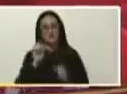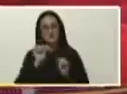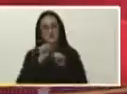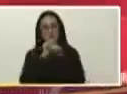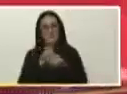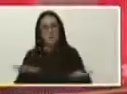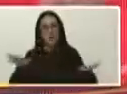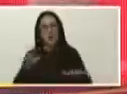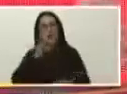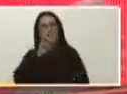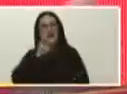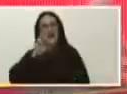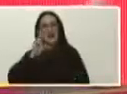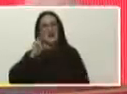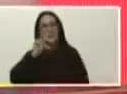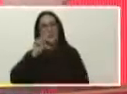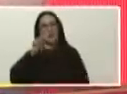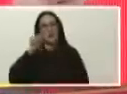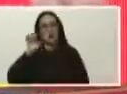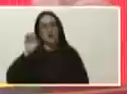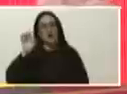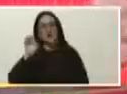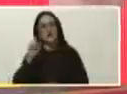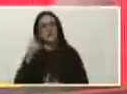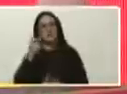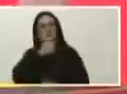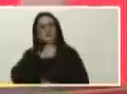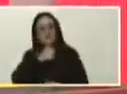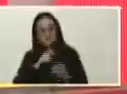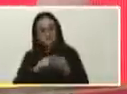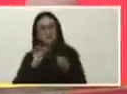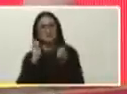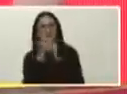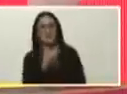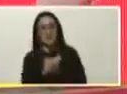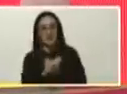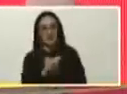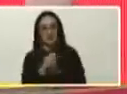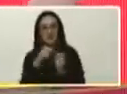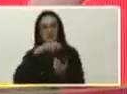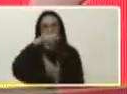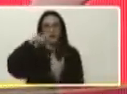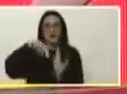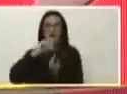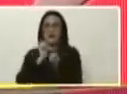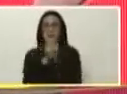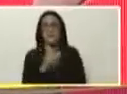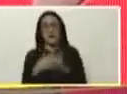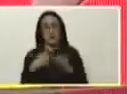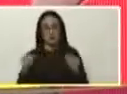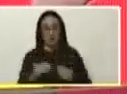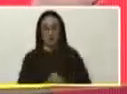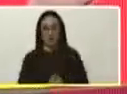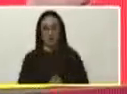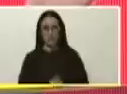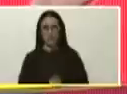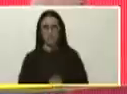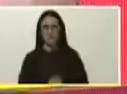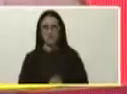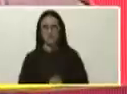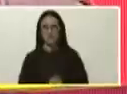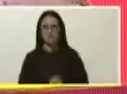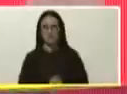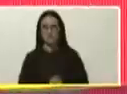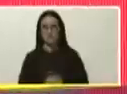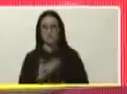R.NETS, la R de la resistencia, de renacimiento y de revolucionar todo. Si